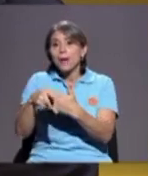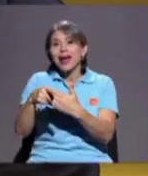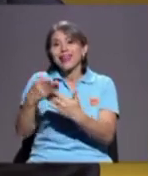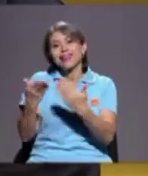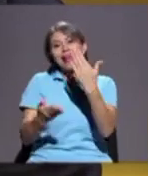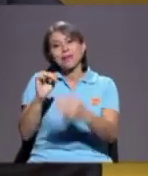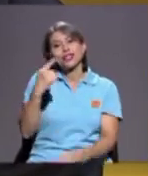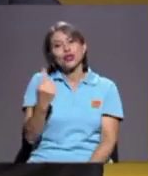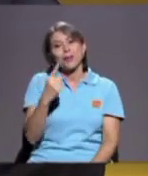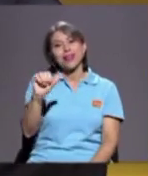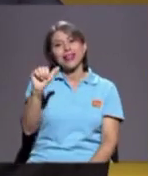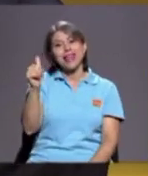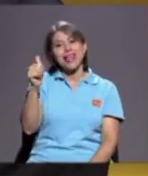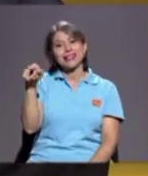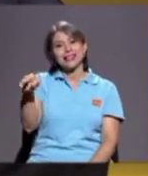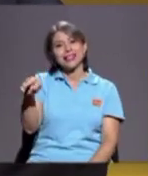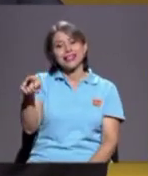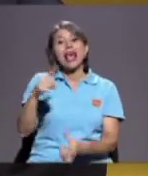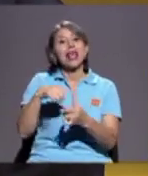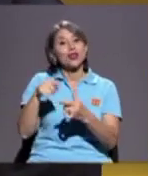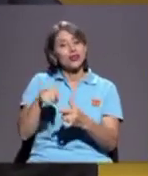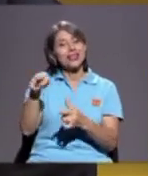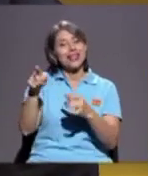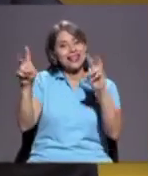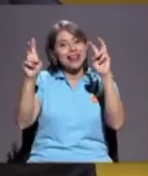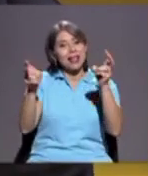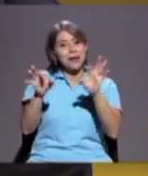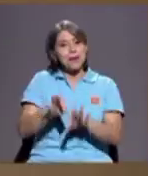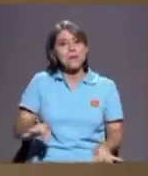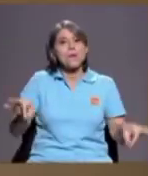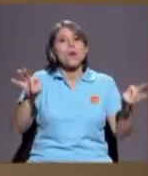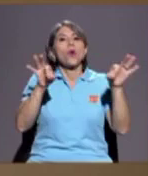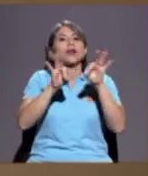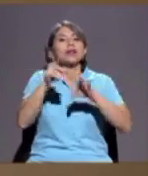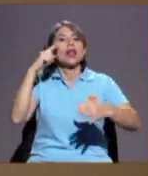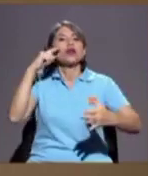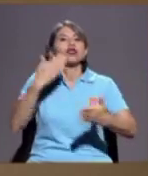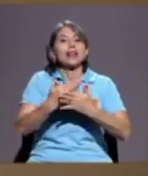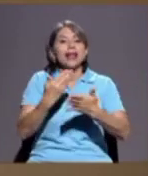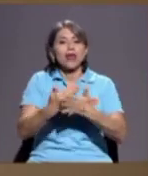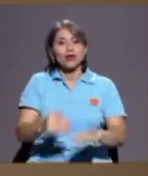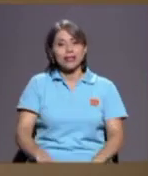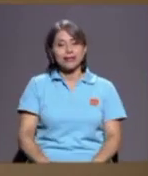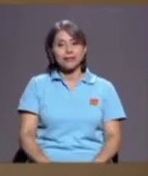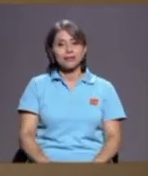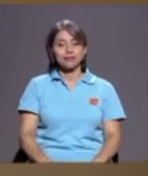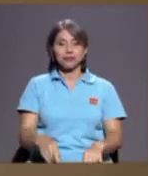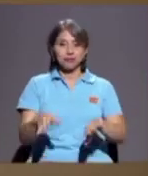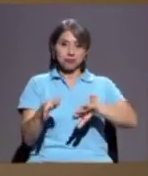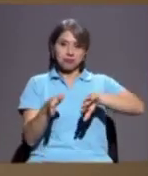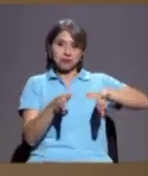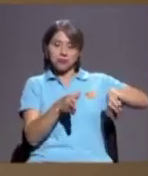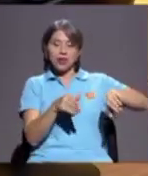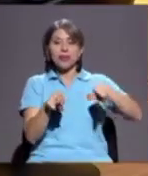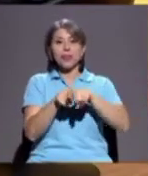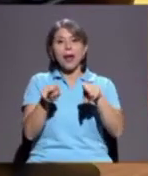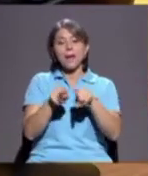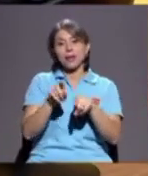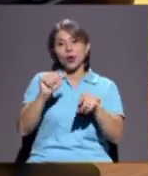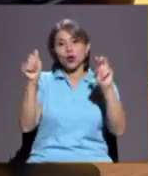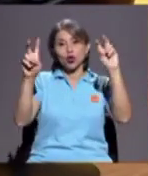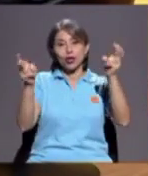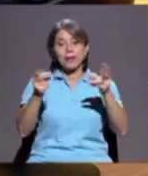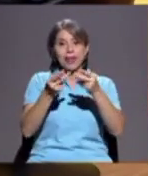tema, ¿verdad? De la importancia de los indicadores, ¿verdad? Por otro lado, estaba el otro tema